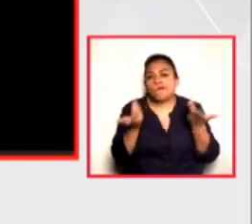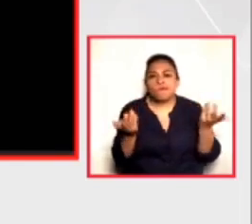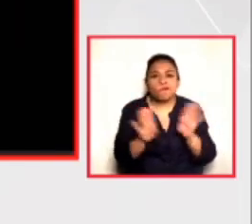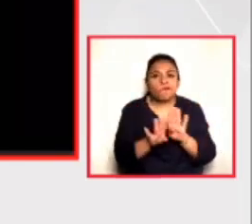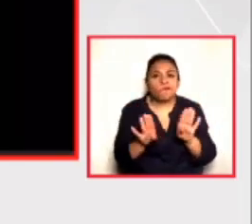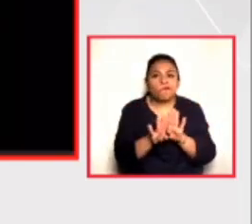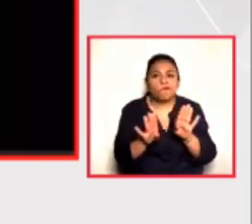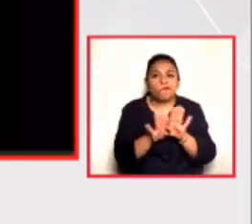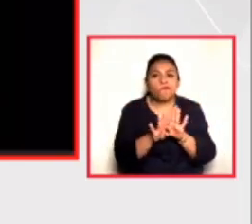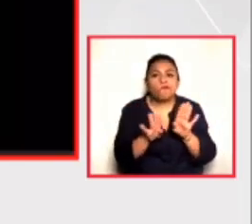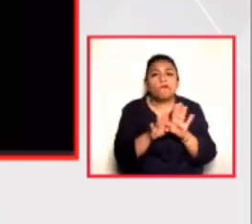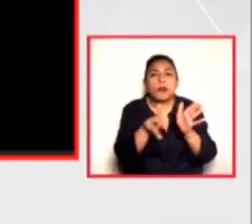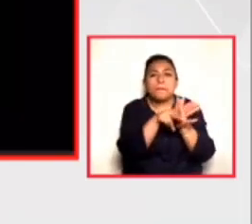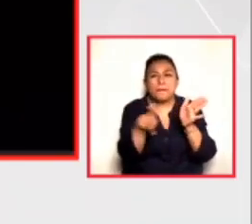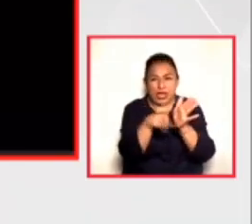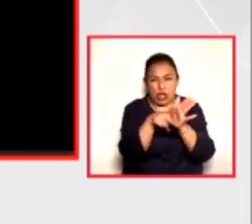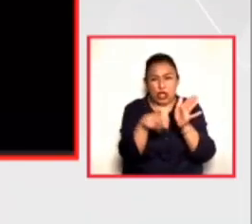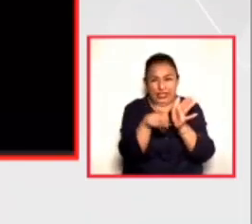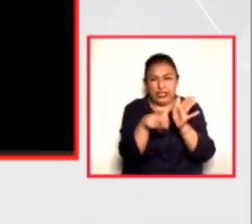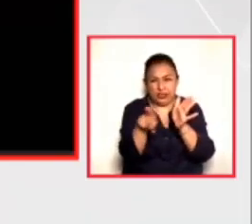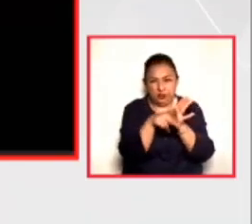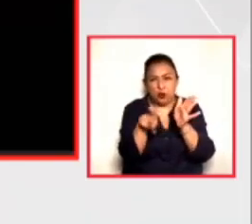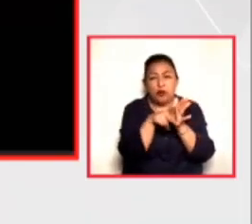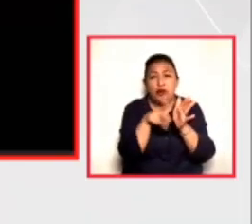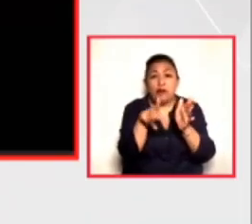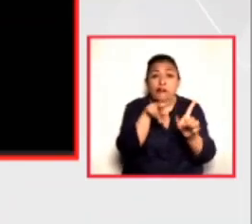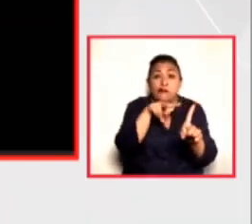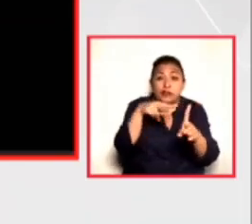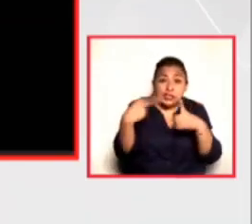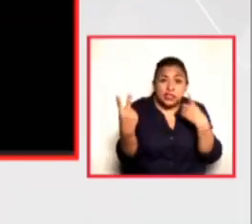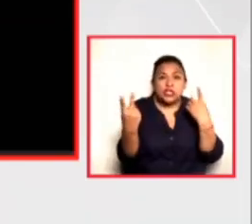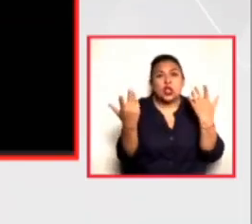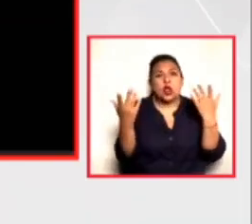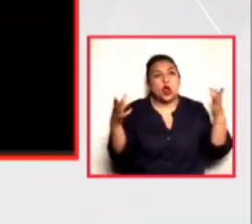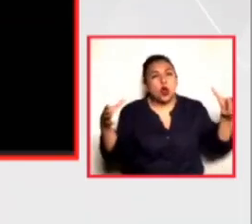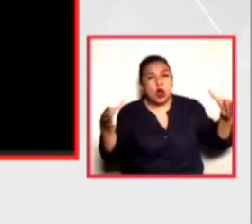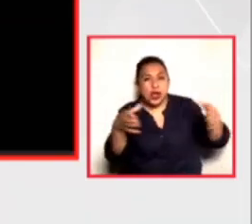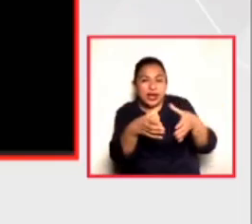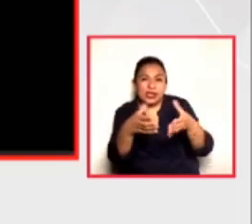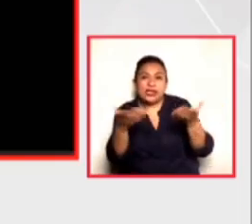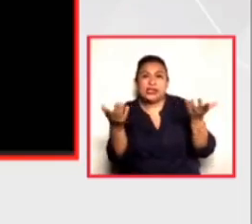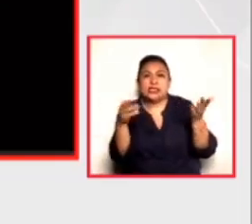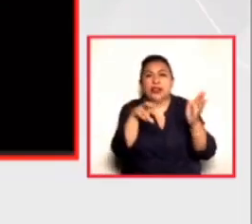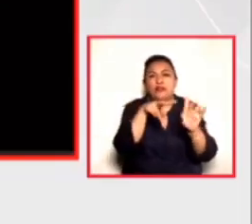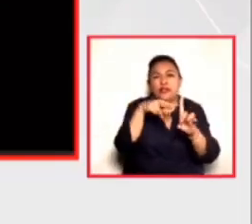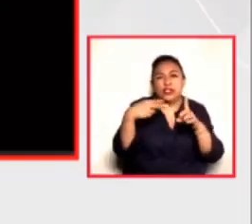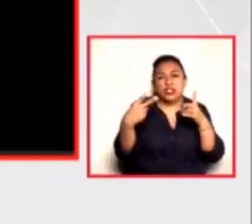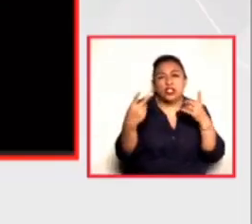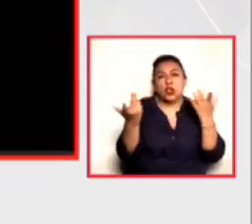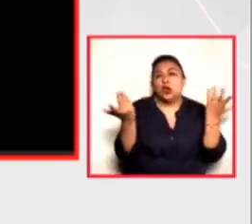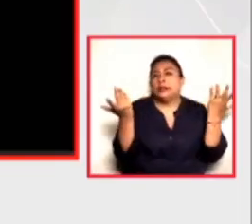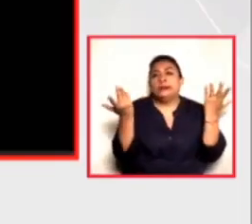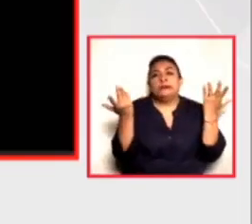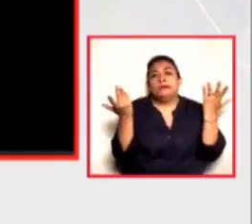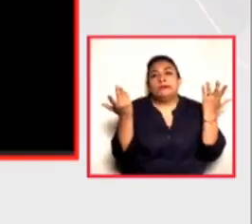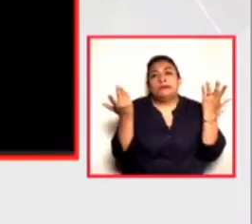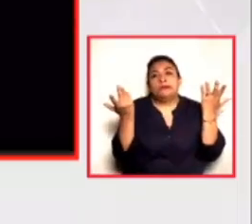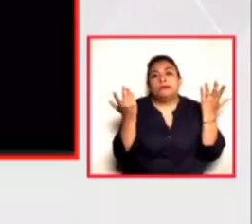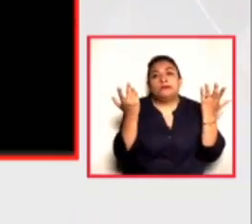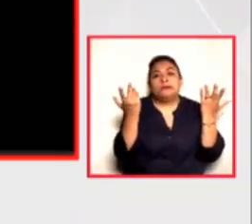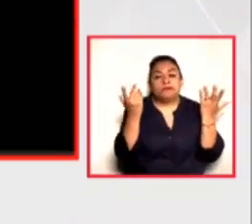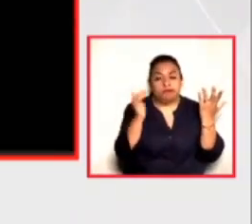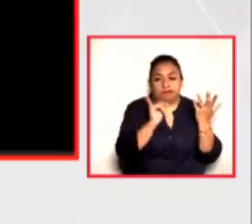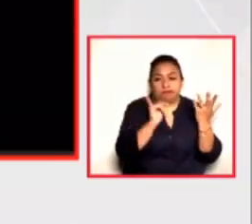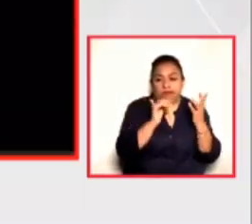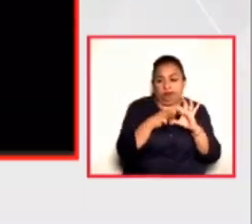del periodismo, pues, desde esta visión colonialista y desde esta visión que lejos está de nuestra propia definición